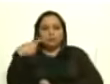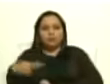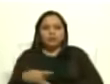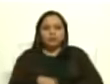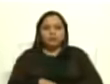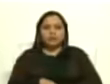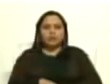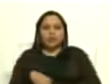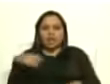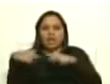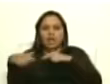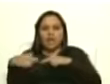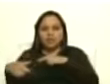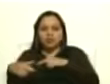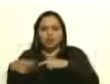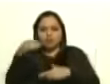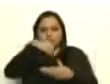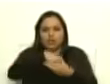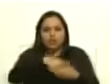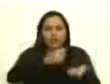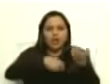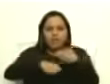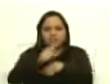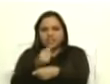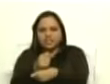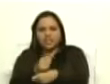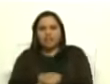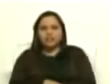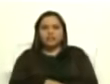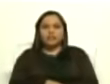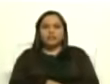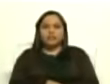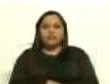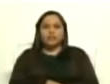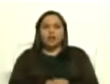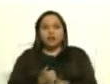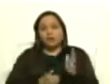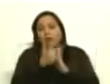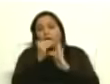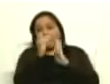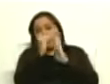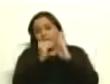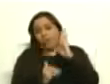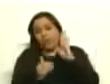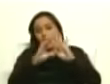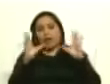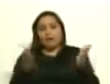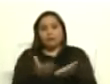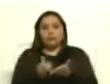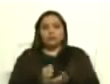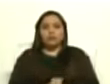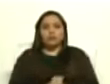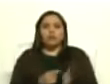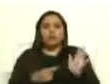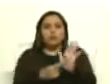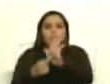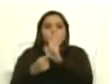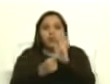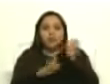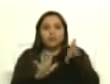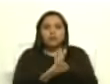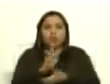también desde el punto de vista de las exportaciones es una de las más bajas que hay en el planeta y refleja mucho lo que ha